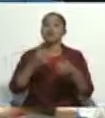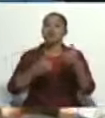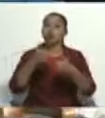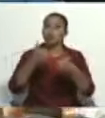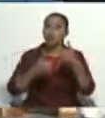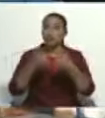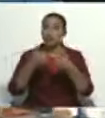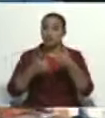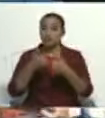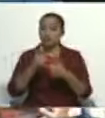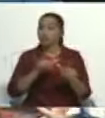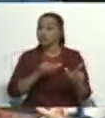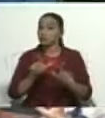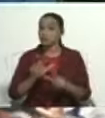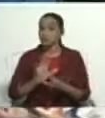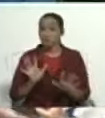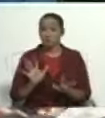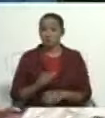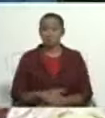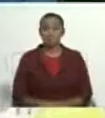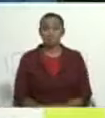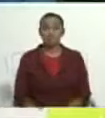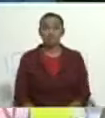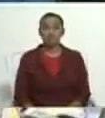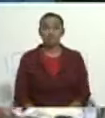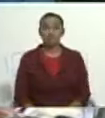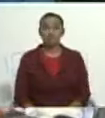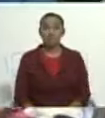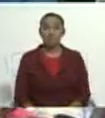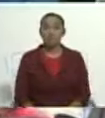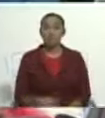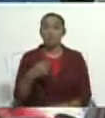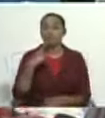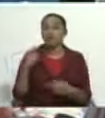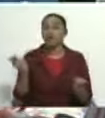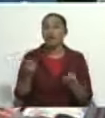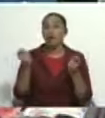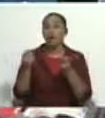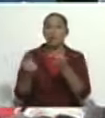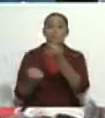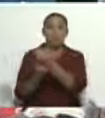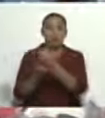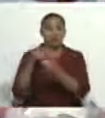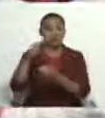Su candidato. Y andan en la calle haciéndole campaña porque él